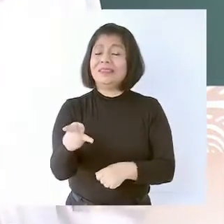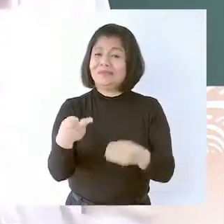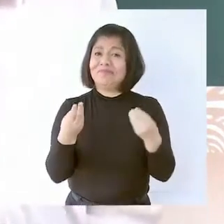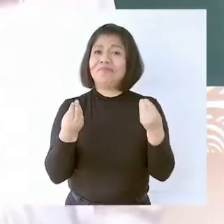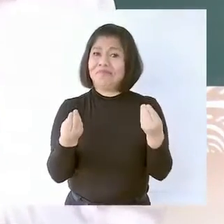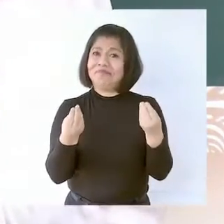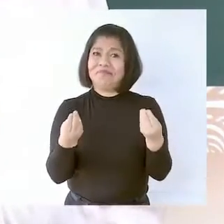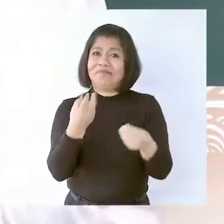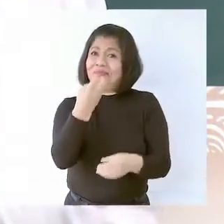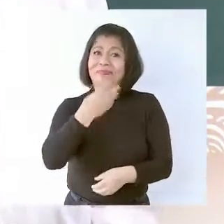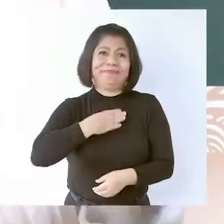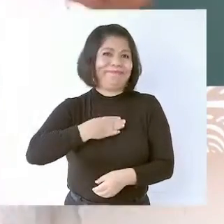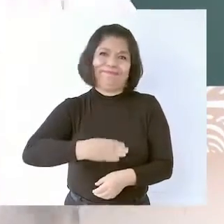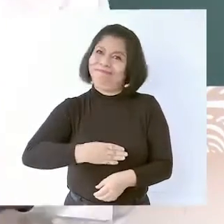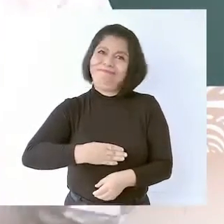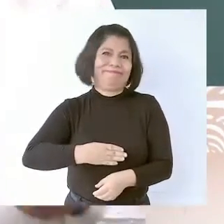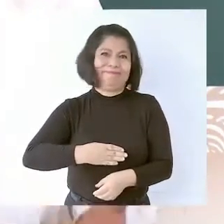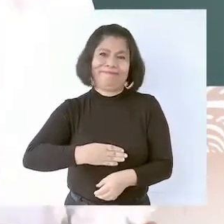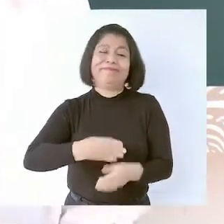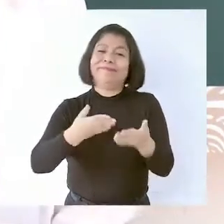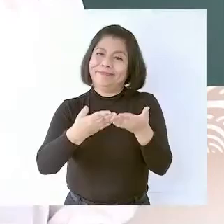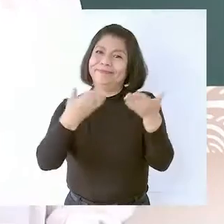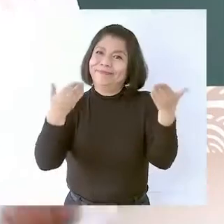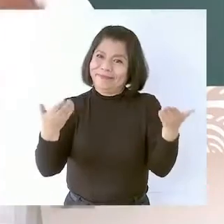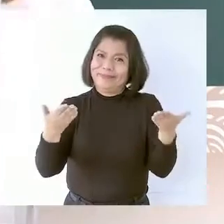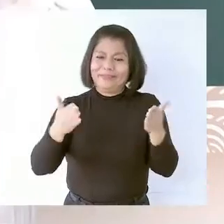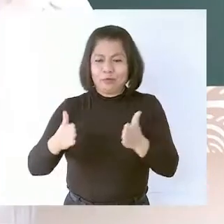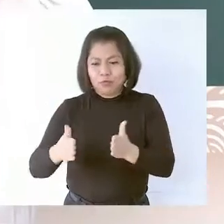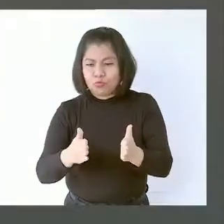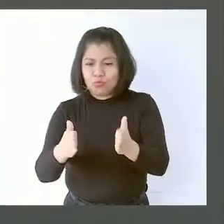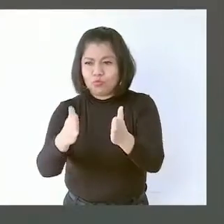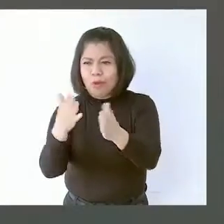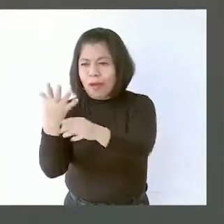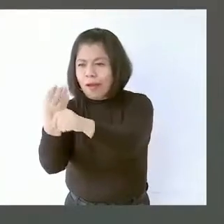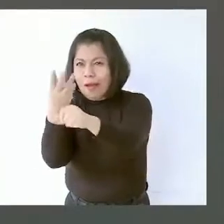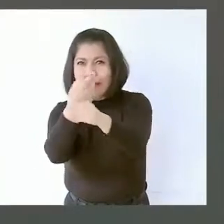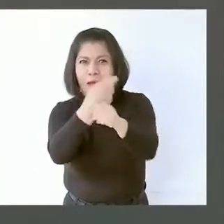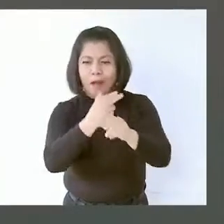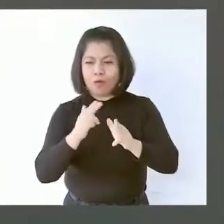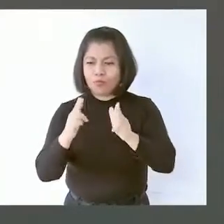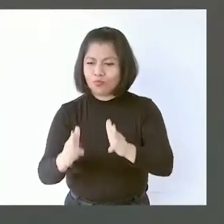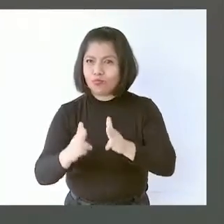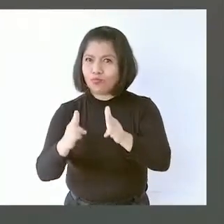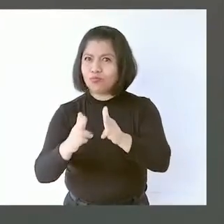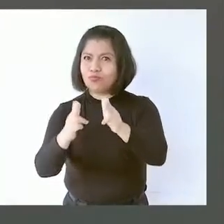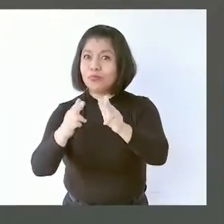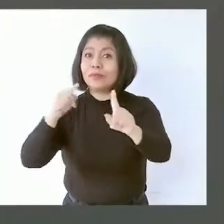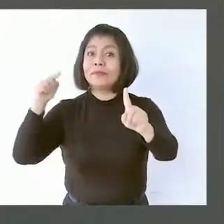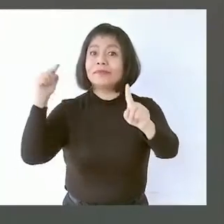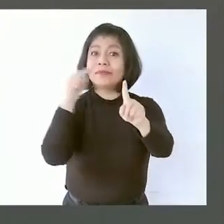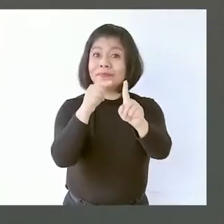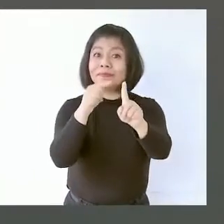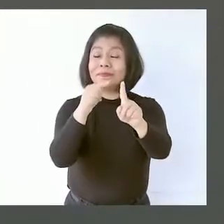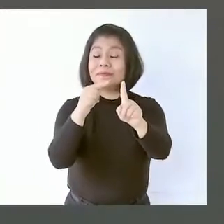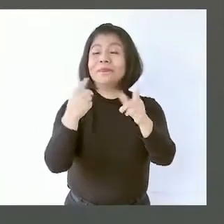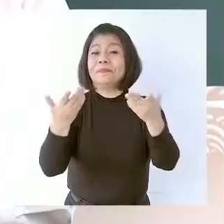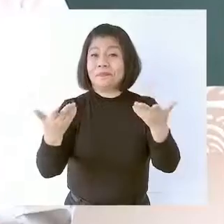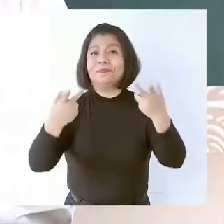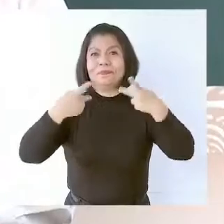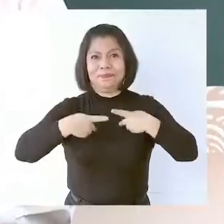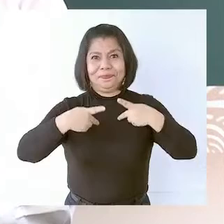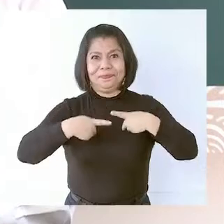qué es el tren? Pues para que se beneficien quienes viven, trabajan,